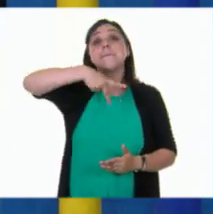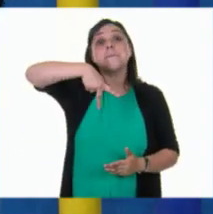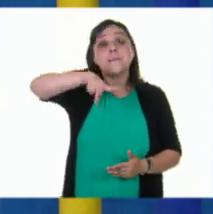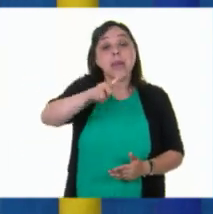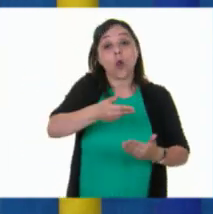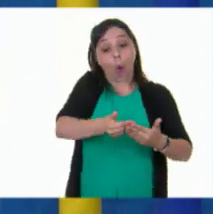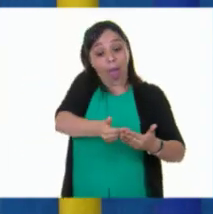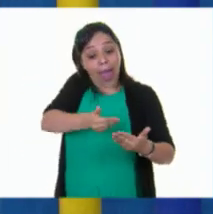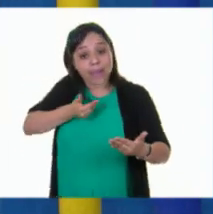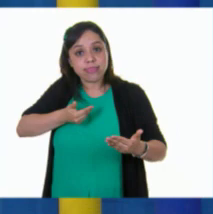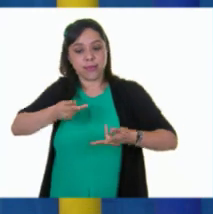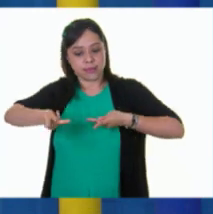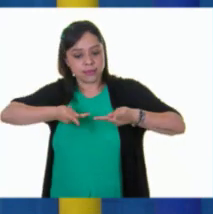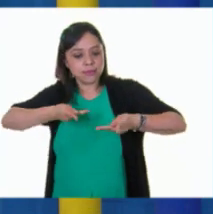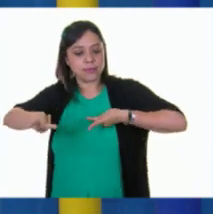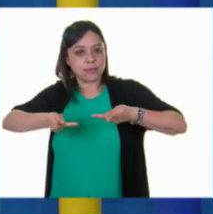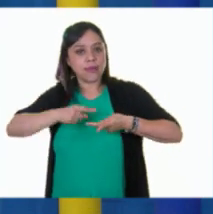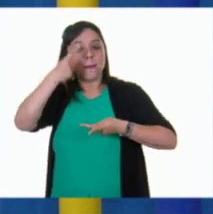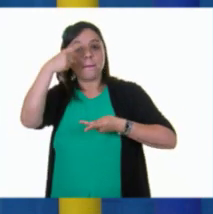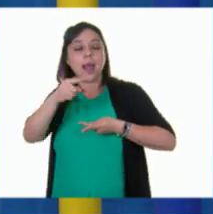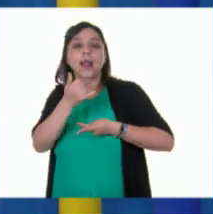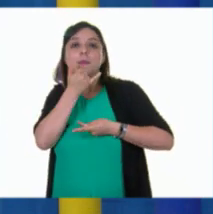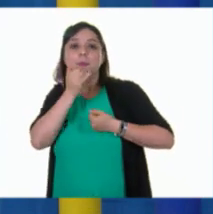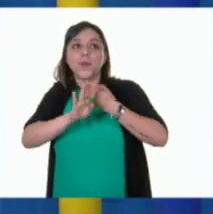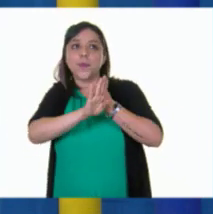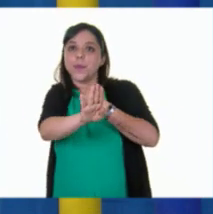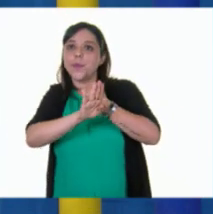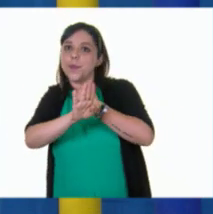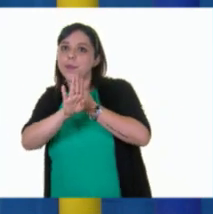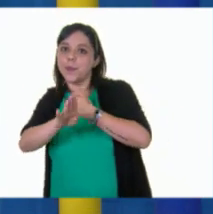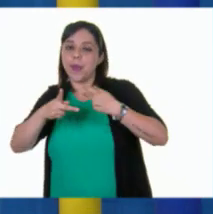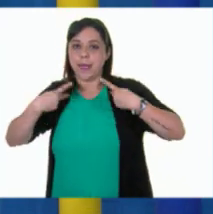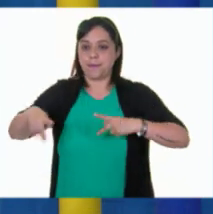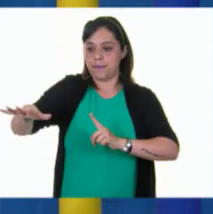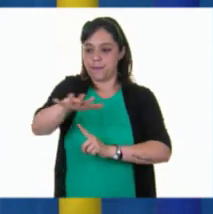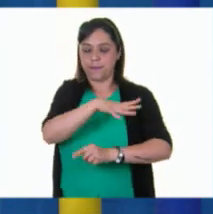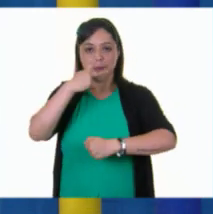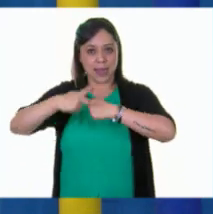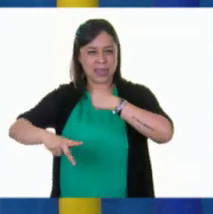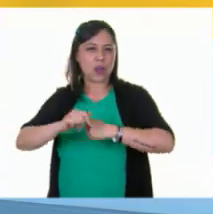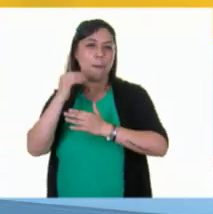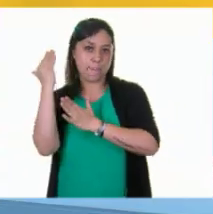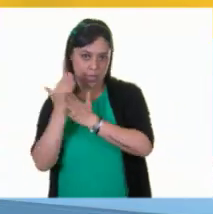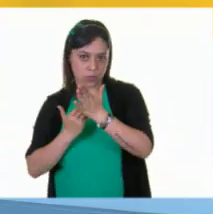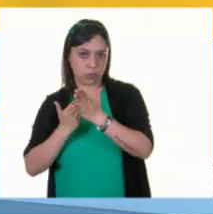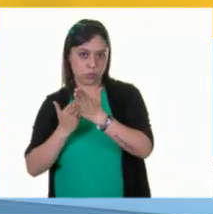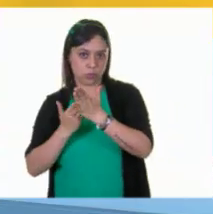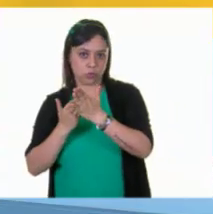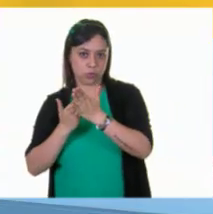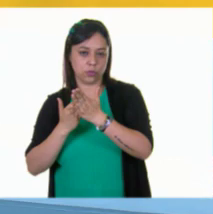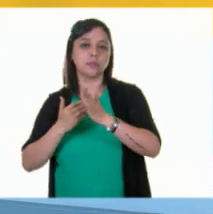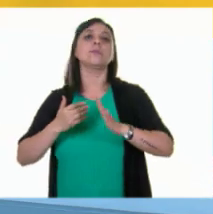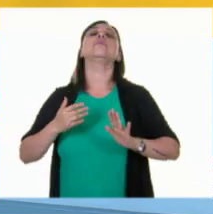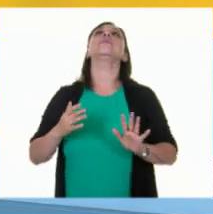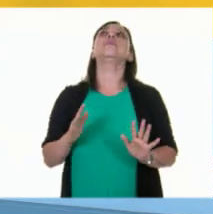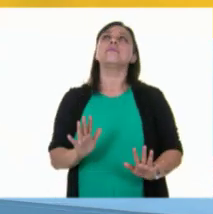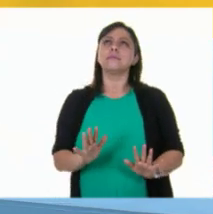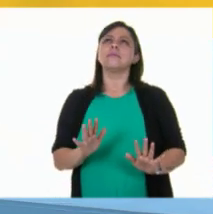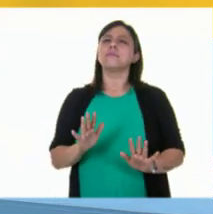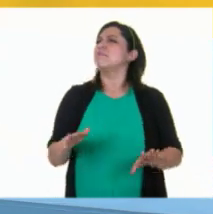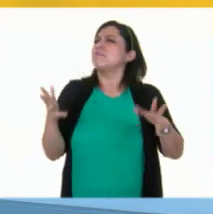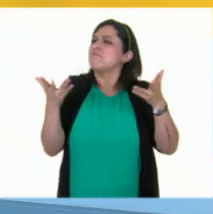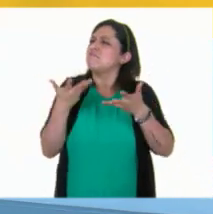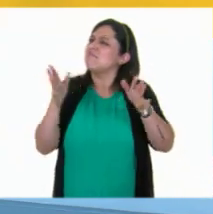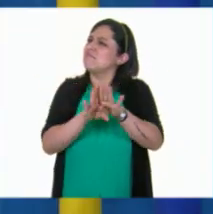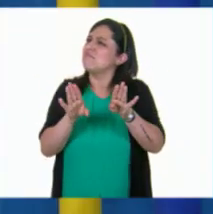gente sea menos vulnerable ante los riesgos que esos fenómenos representan. ¿Qué se puede hacer al